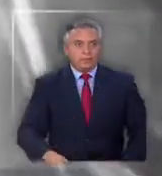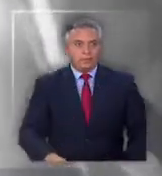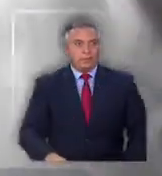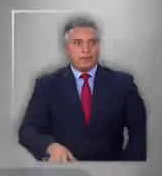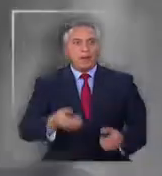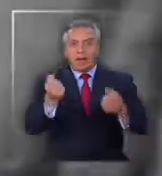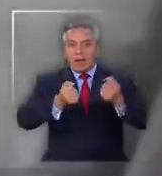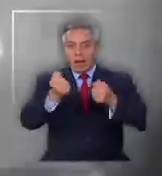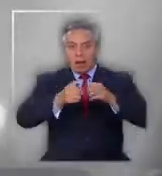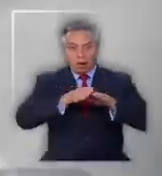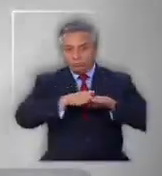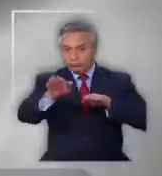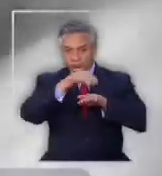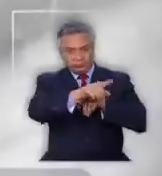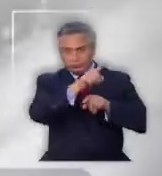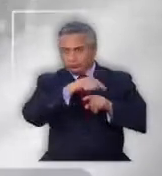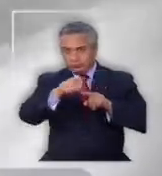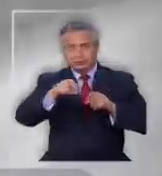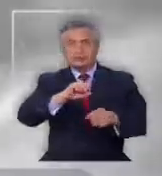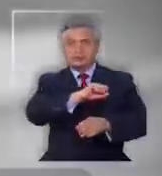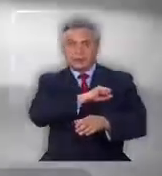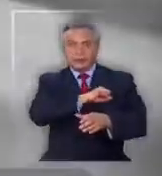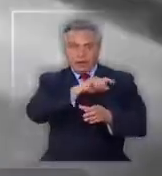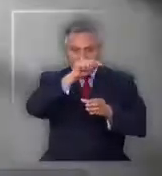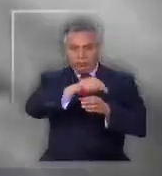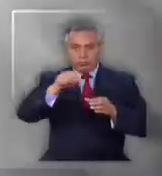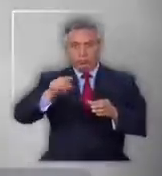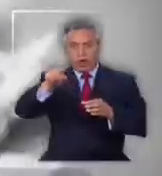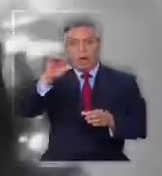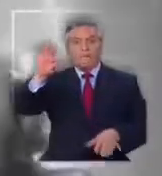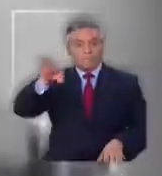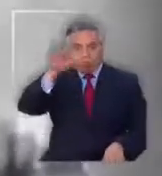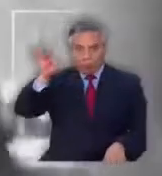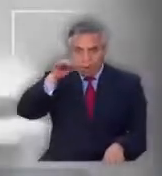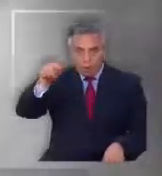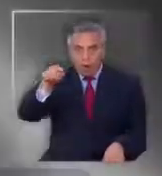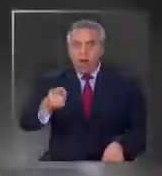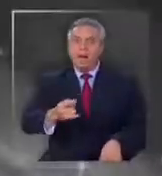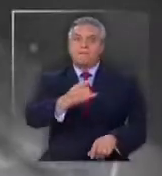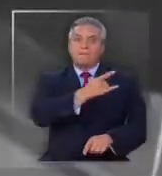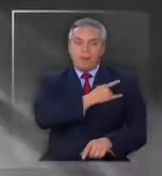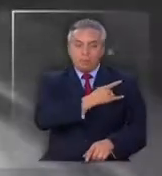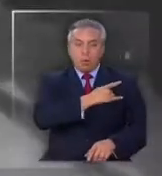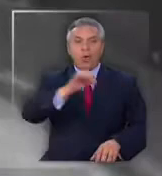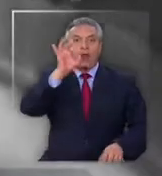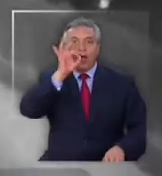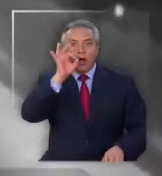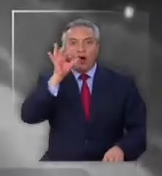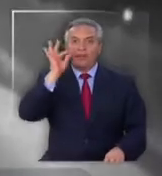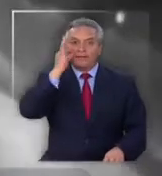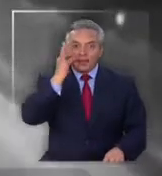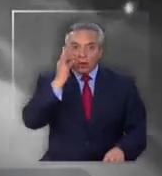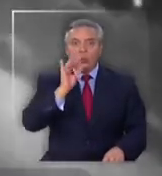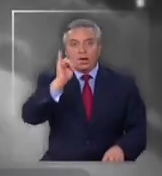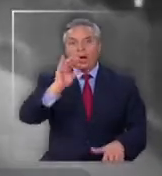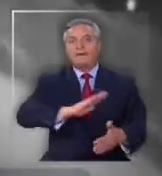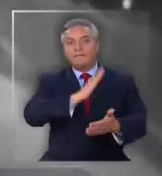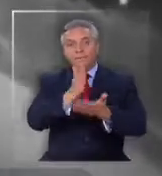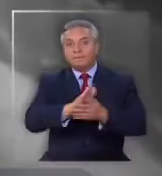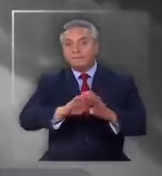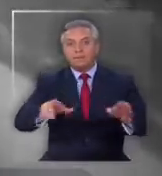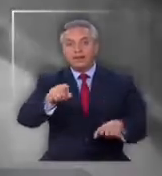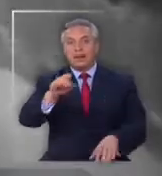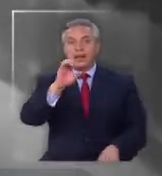Persecución por varias comunas de Santiago. Inició en Pudahuel, siguió por Maipú, Las Condes, Vitacura y terminó en Avenida El Salto